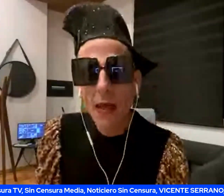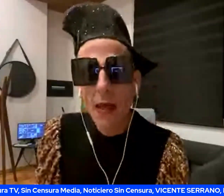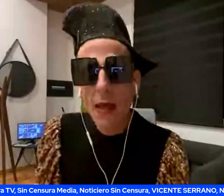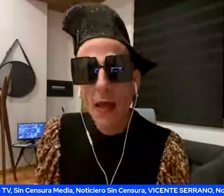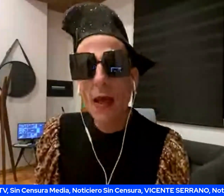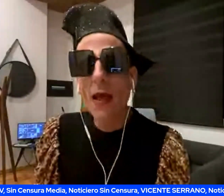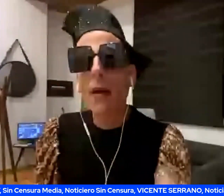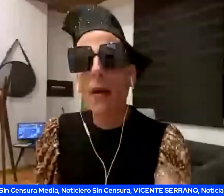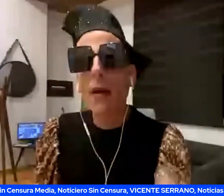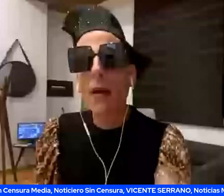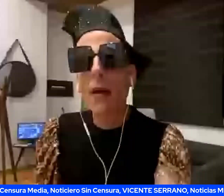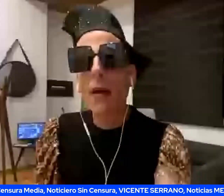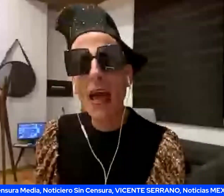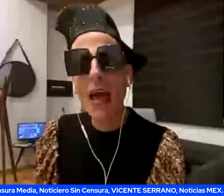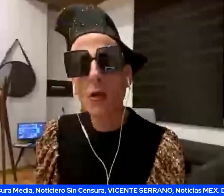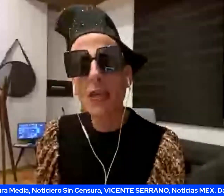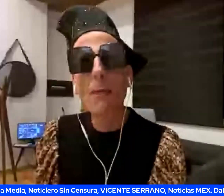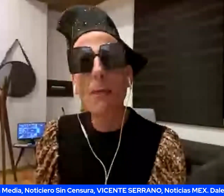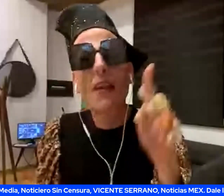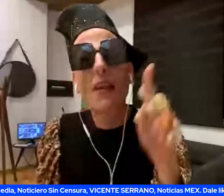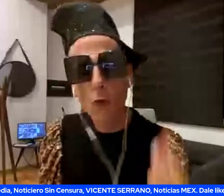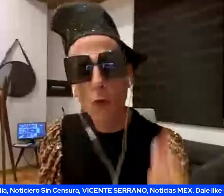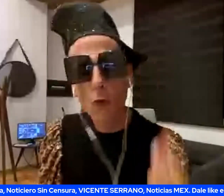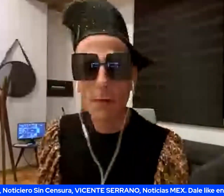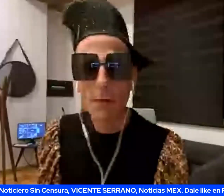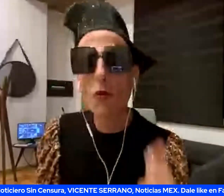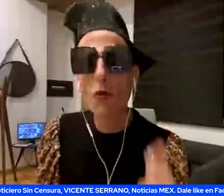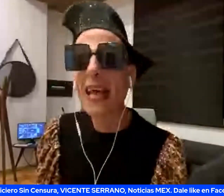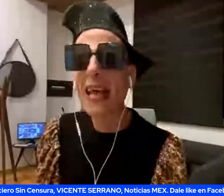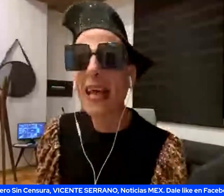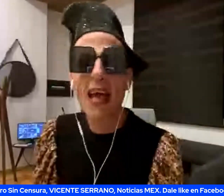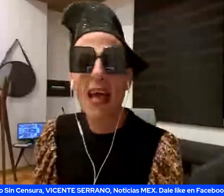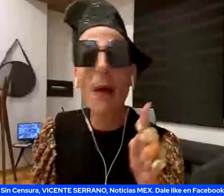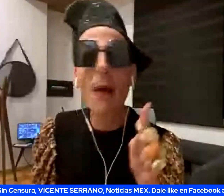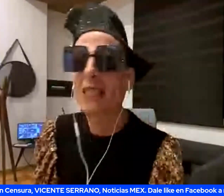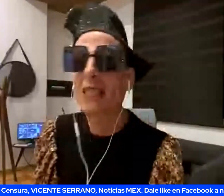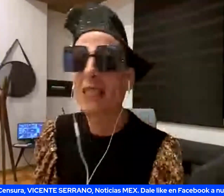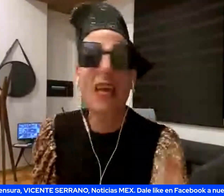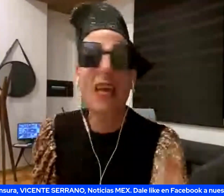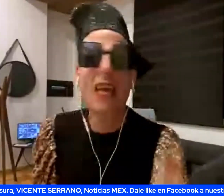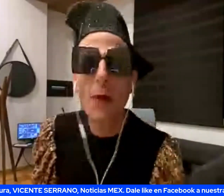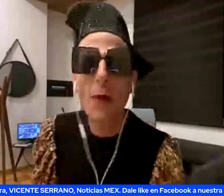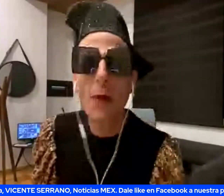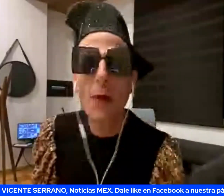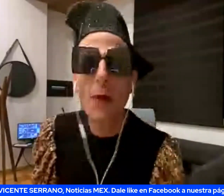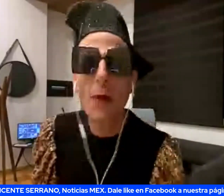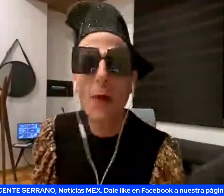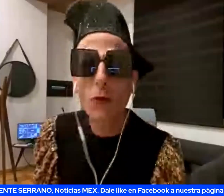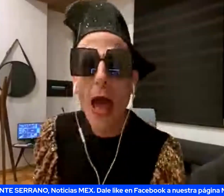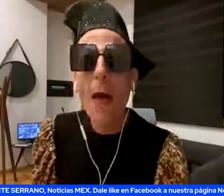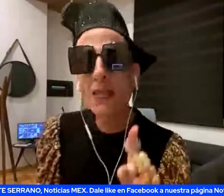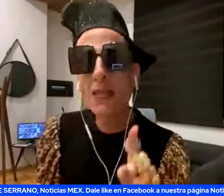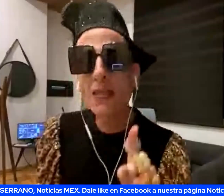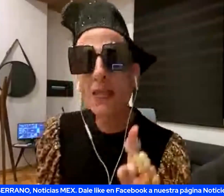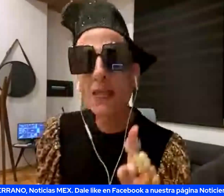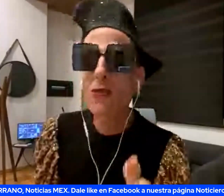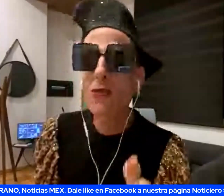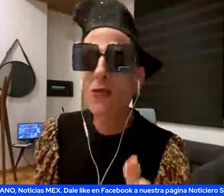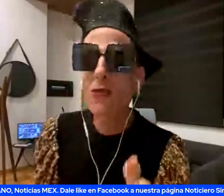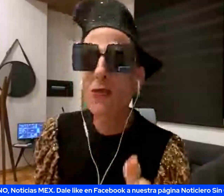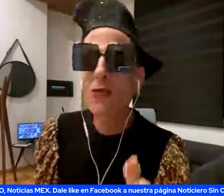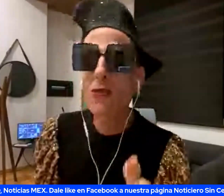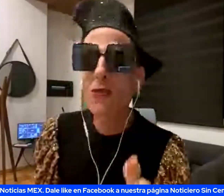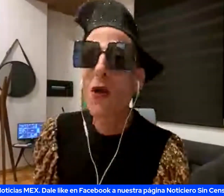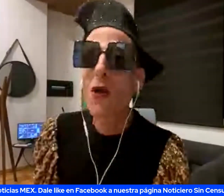realmente venir un día de estos al poder de un municipio, de una alcaldía, de una presidencia, de una gubernatura,